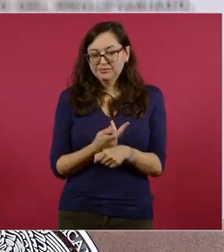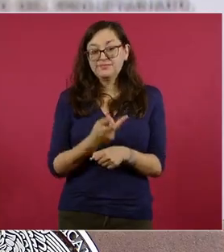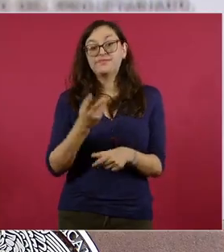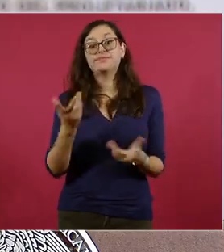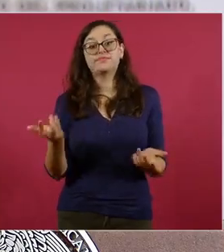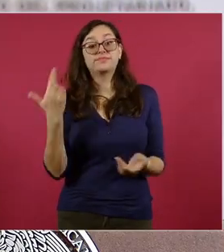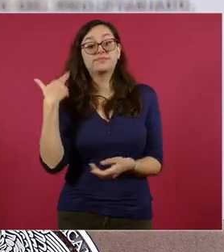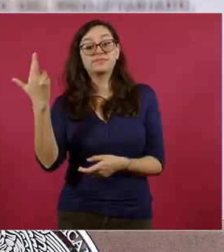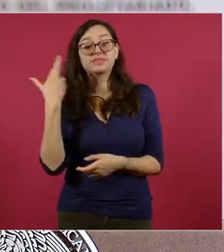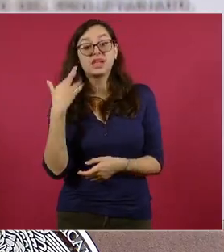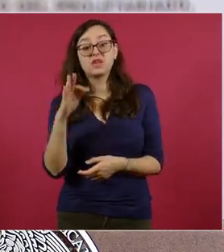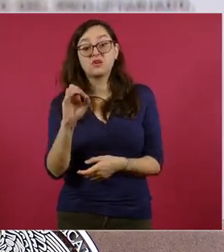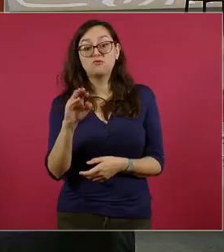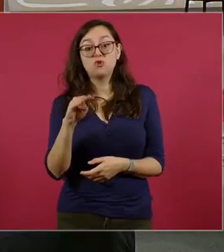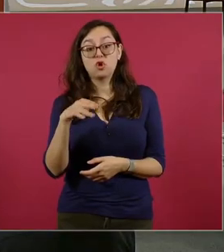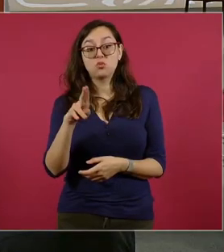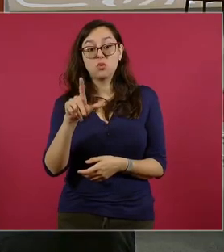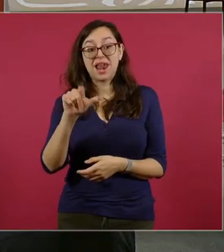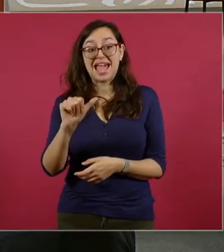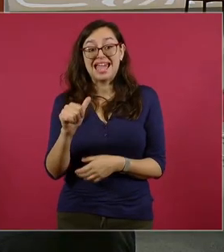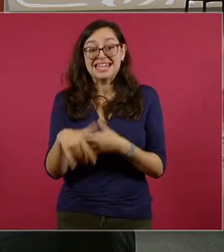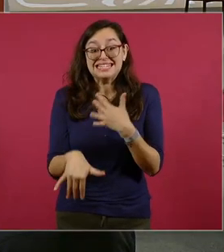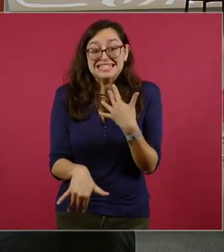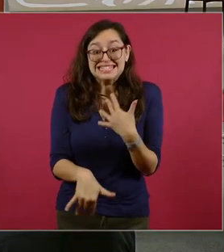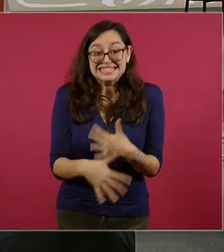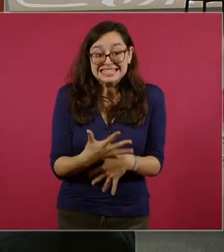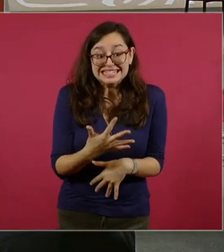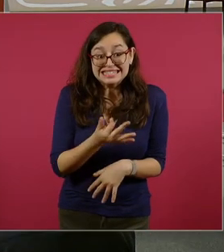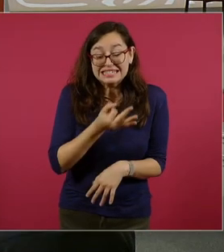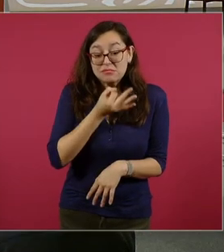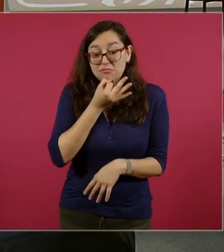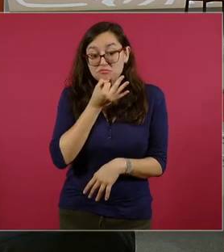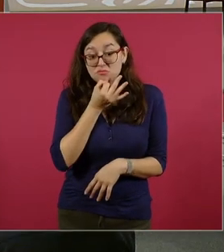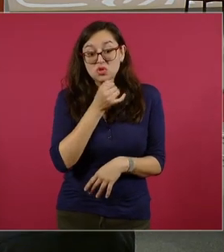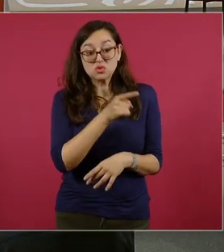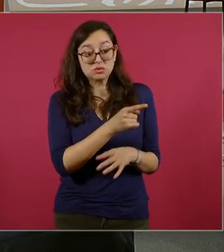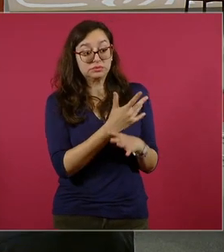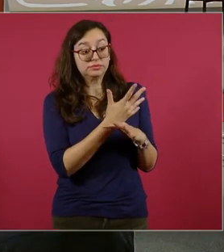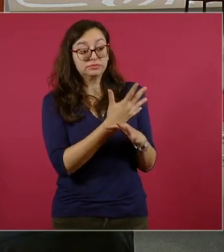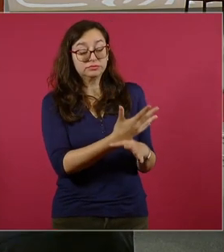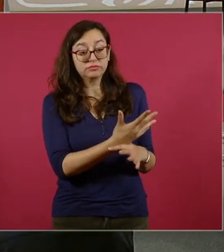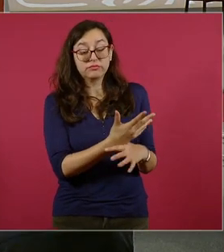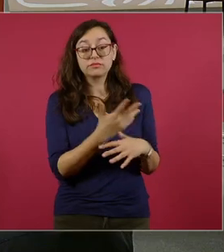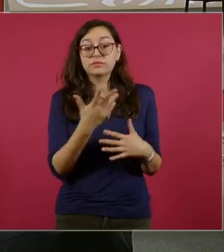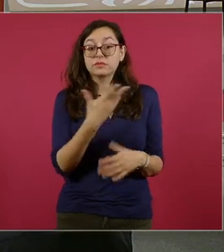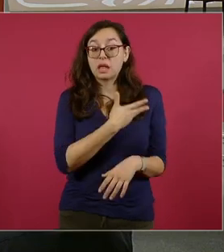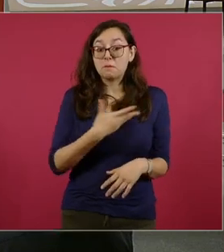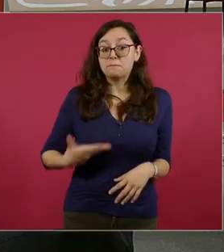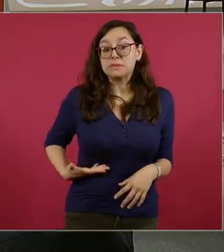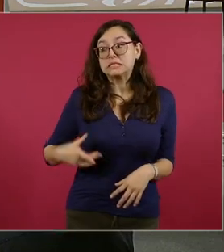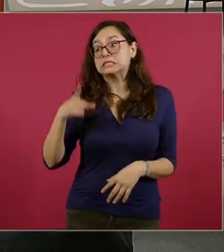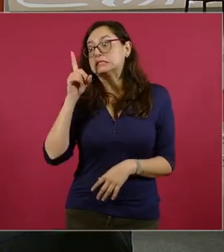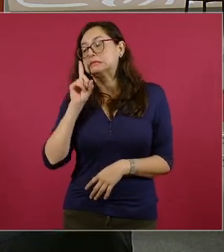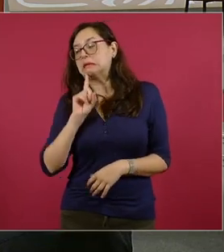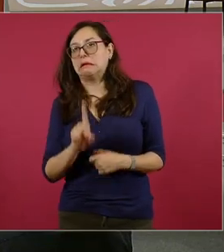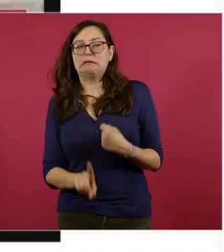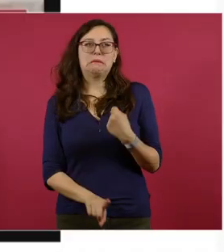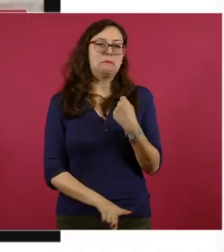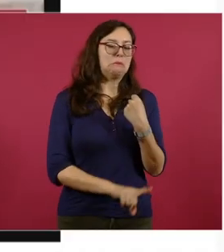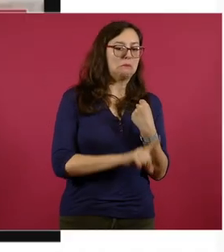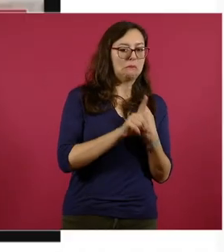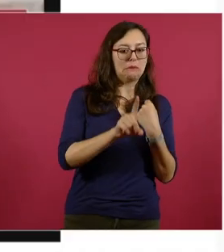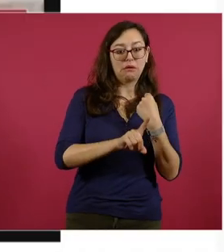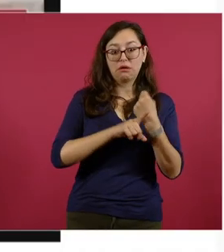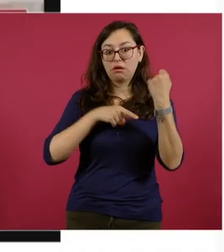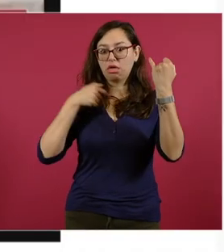Fórmula más o menos duró 15 minutos, en el que decían que si había problemas dentro, que… Bueno, de verdad, dijeron de